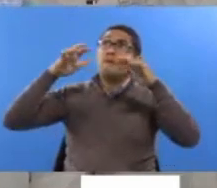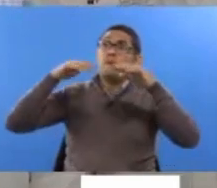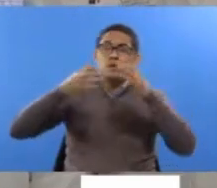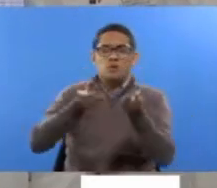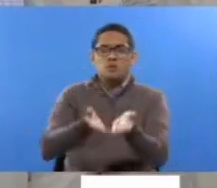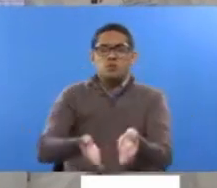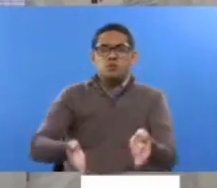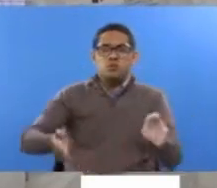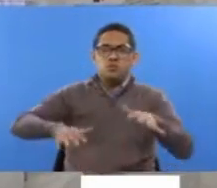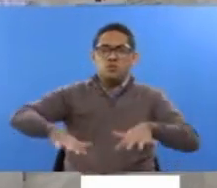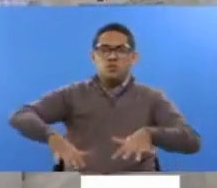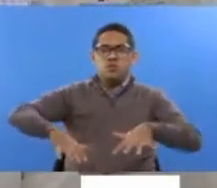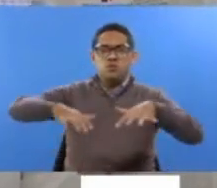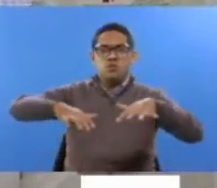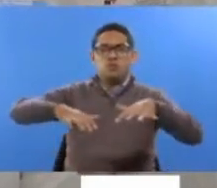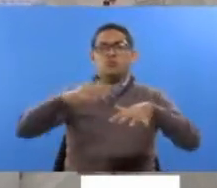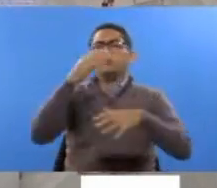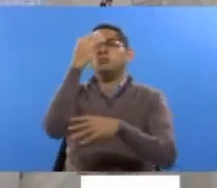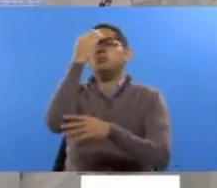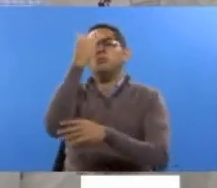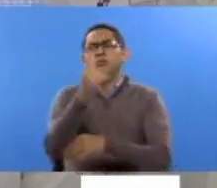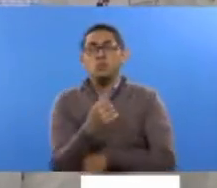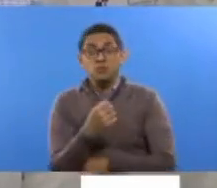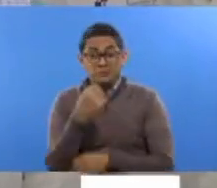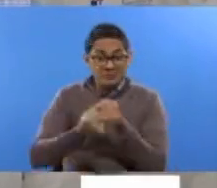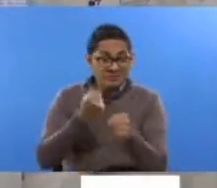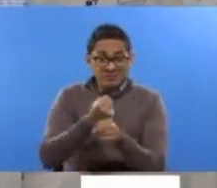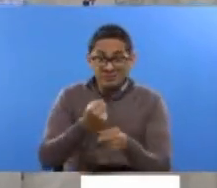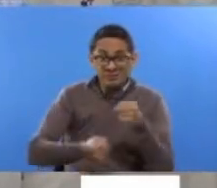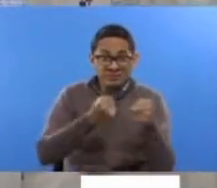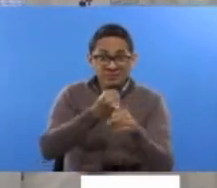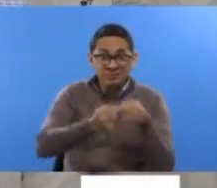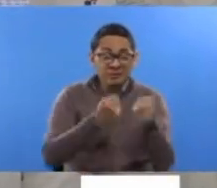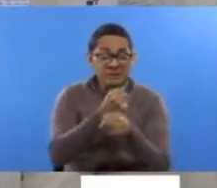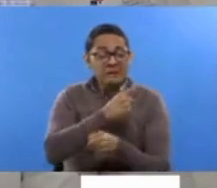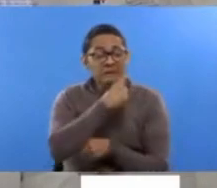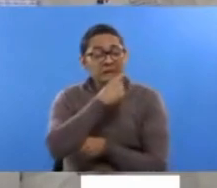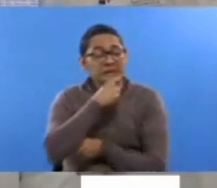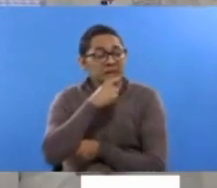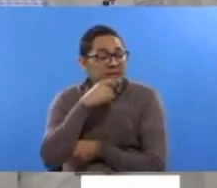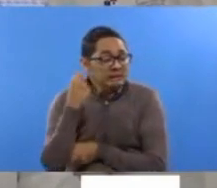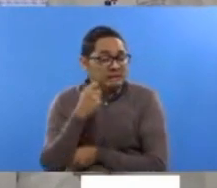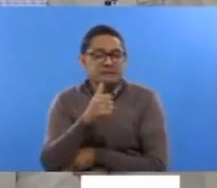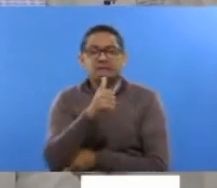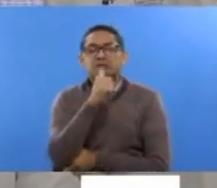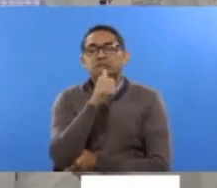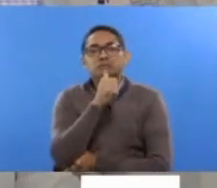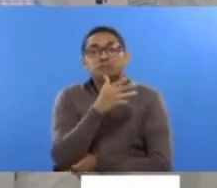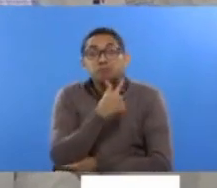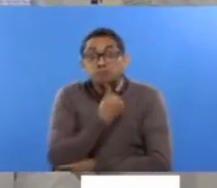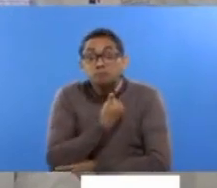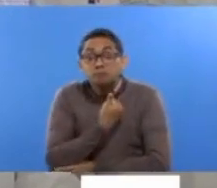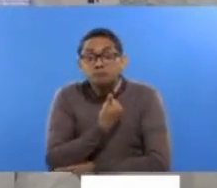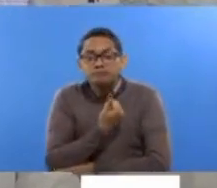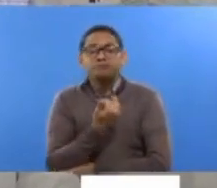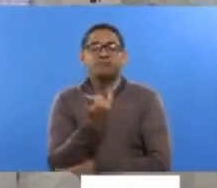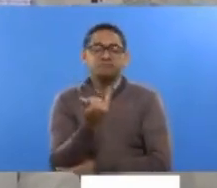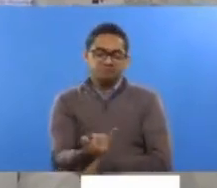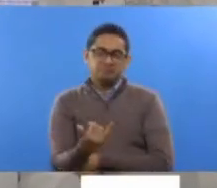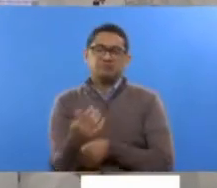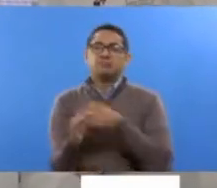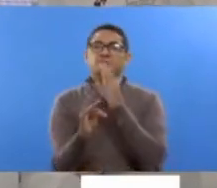año hay menos tierra para cultivo y menos agua. Y solamente a través de la